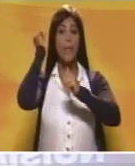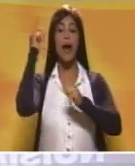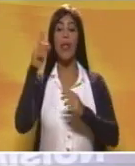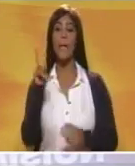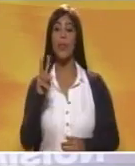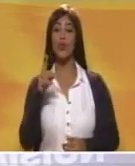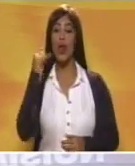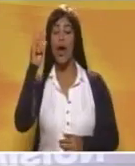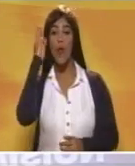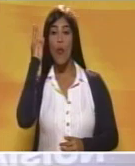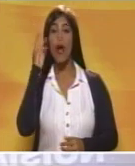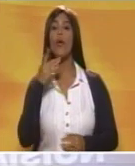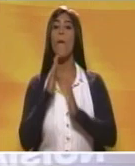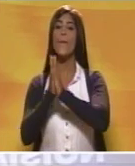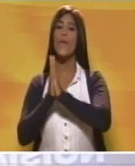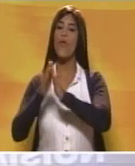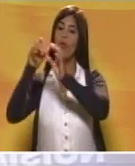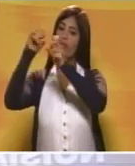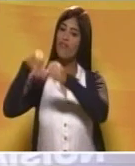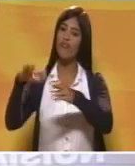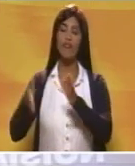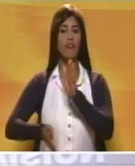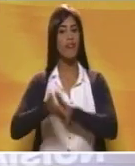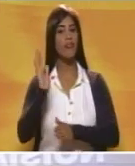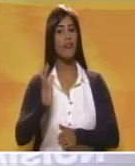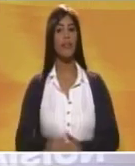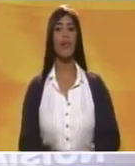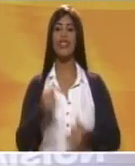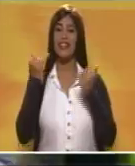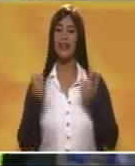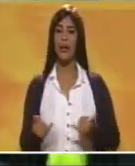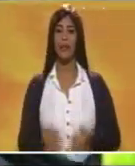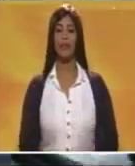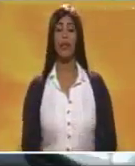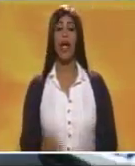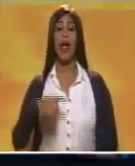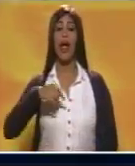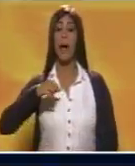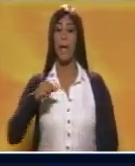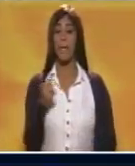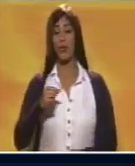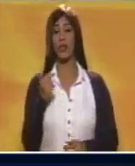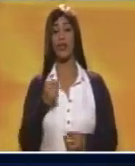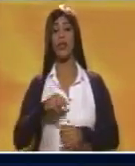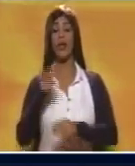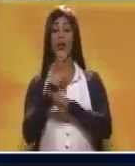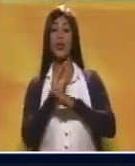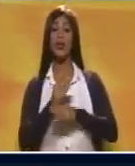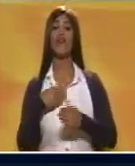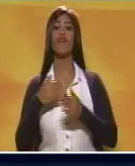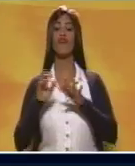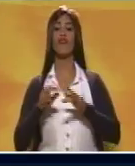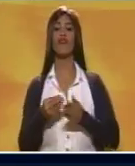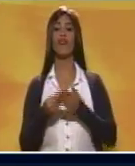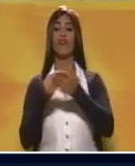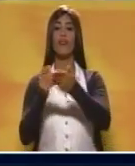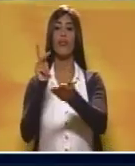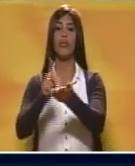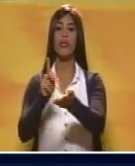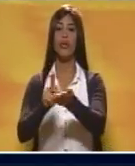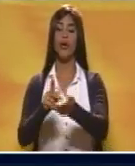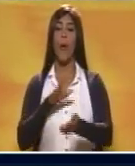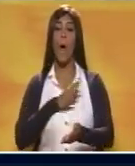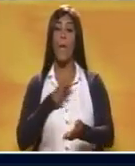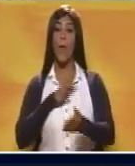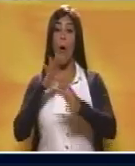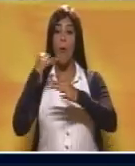Washington desalojar la sede diplomática inmediatamente. Los agentes de seguridad entregaron la notificación a los activistas de